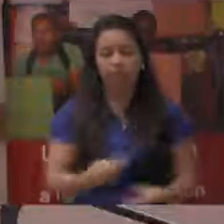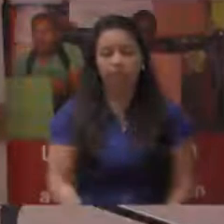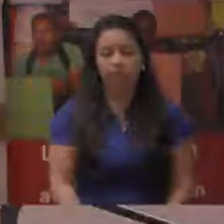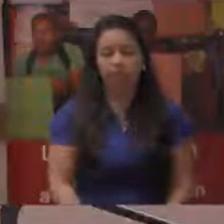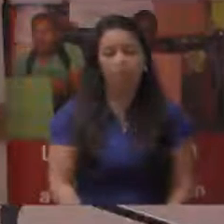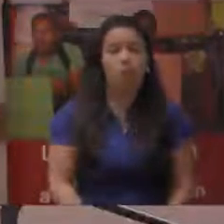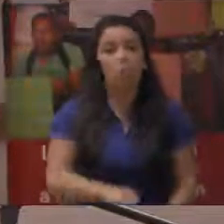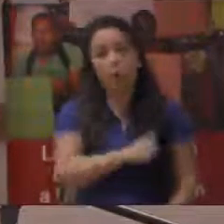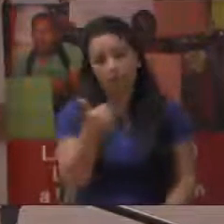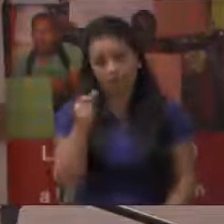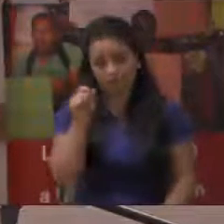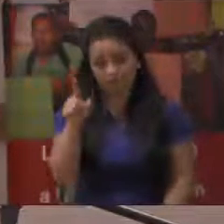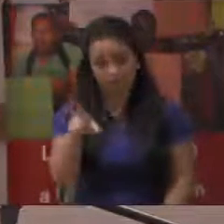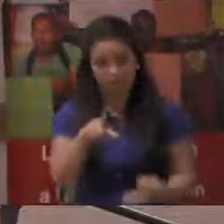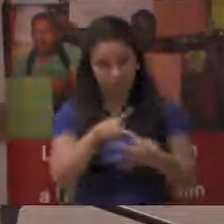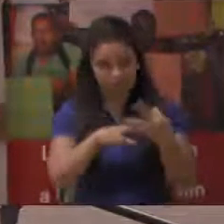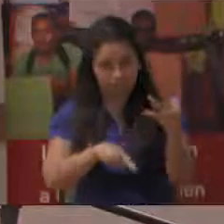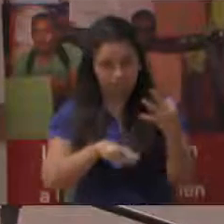Una más.